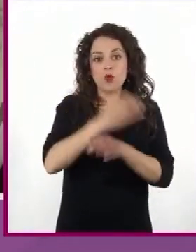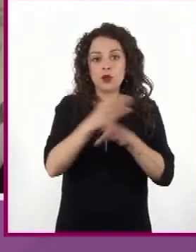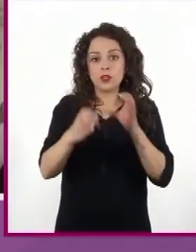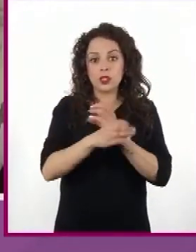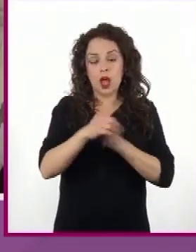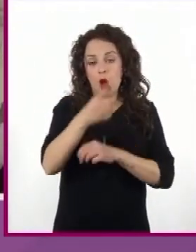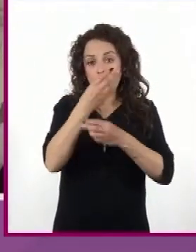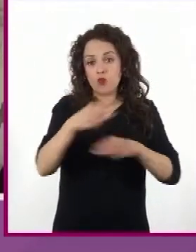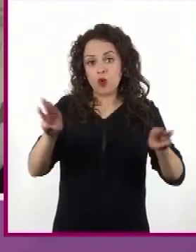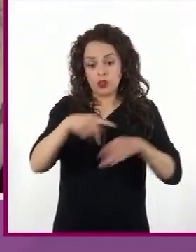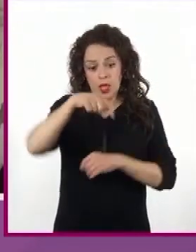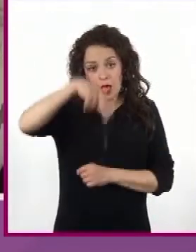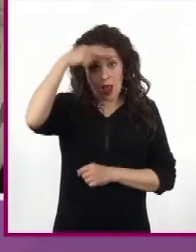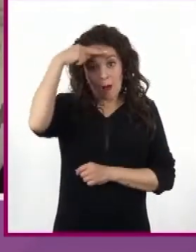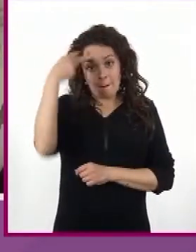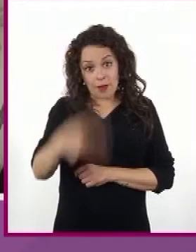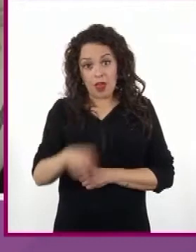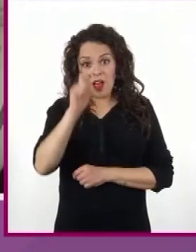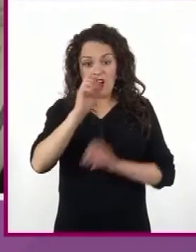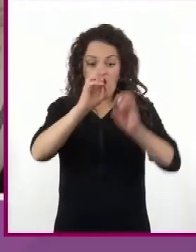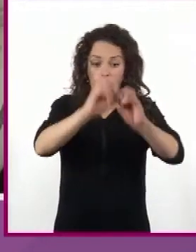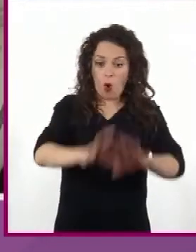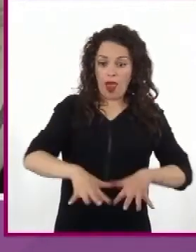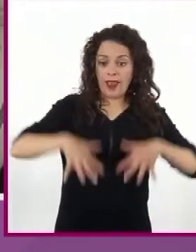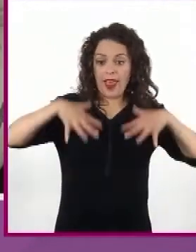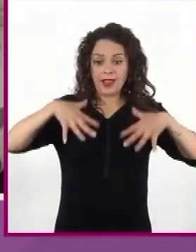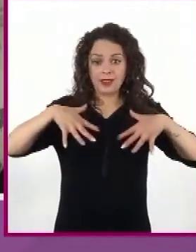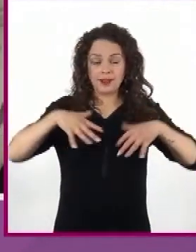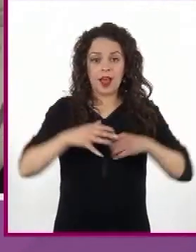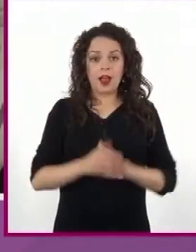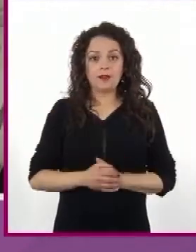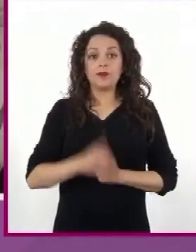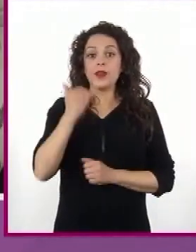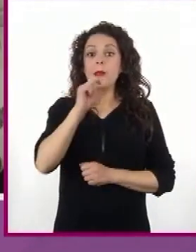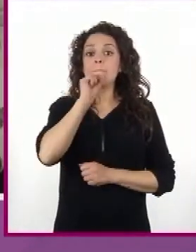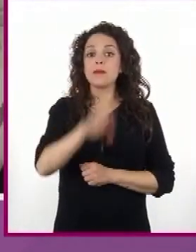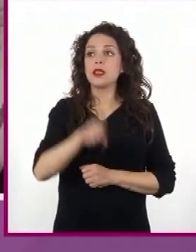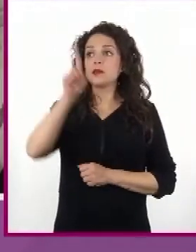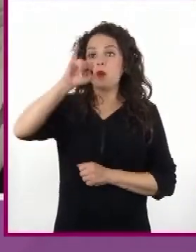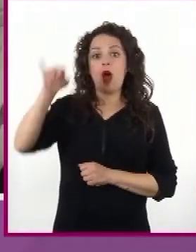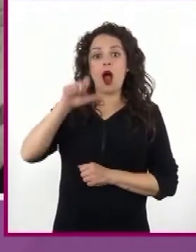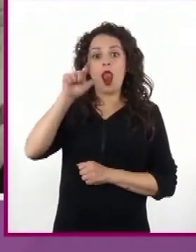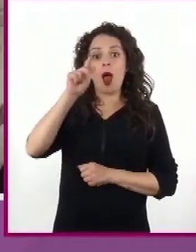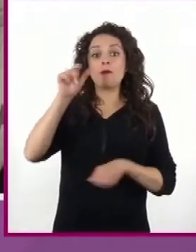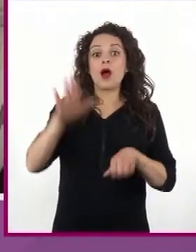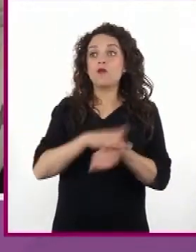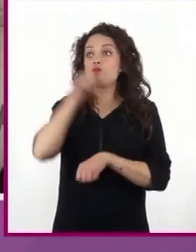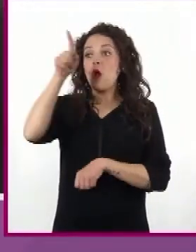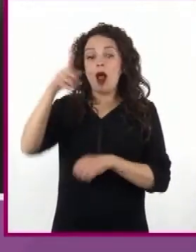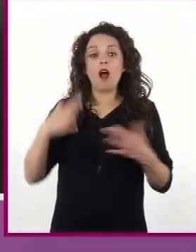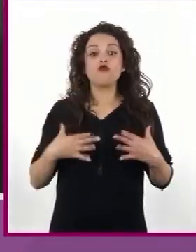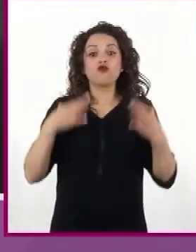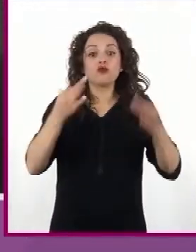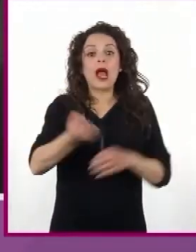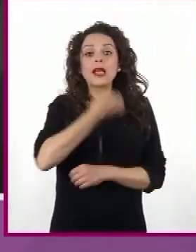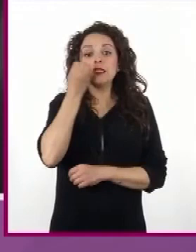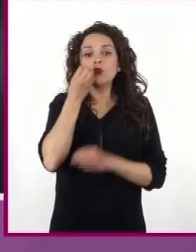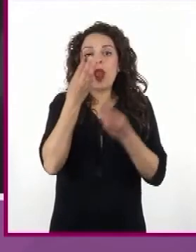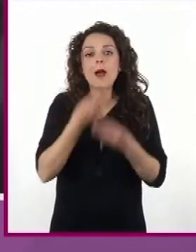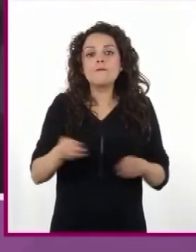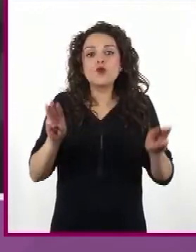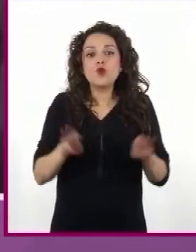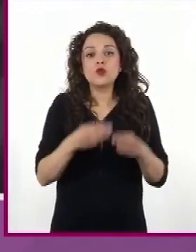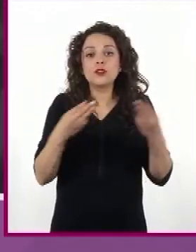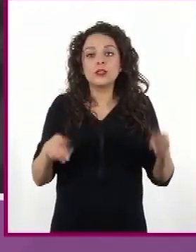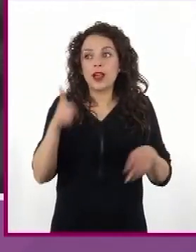punto de vista de las orquestas, y en Jalapa también porque fundó allá una escuela de música. A los